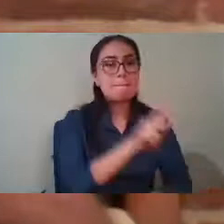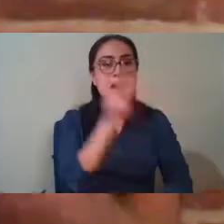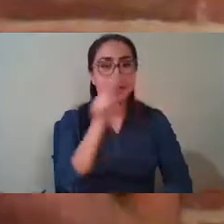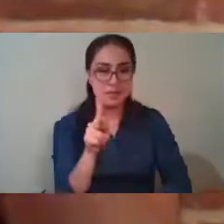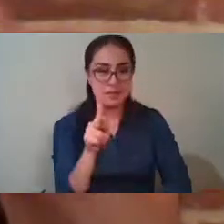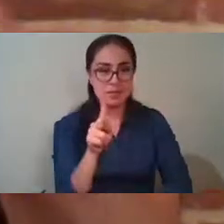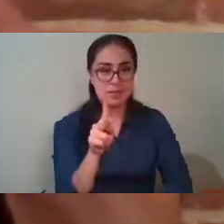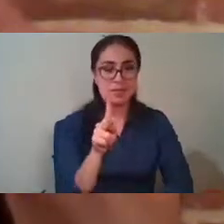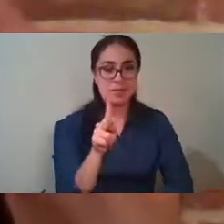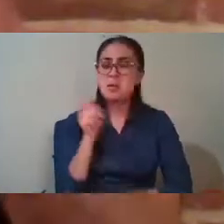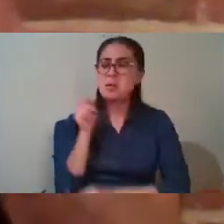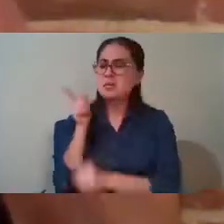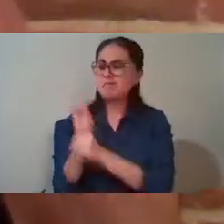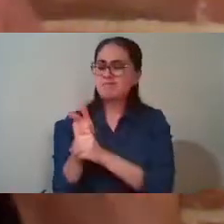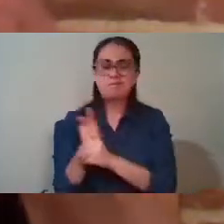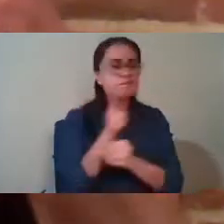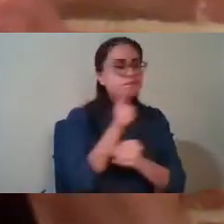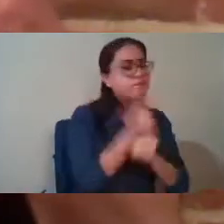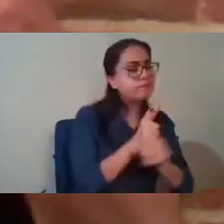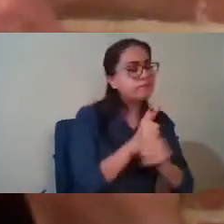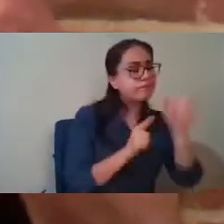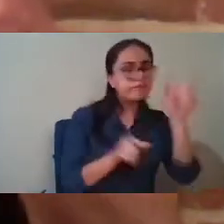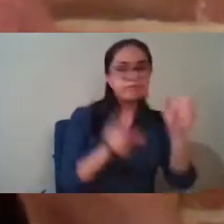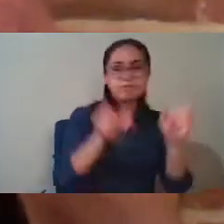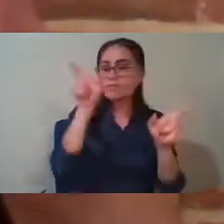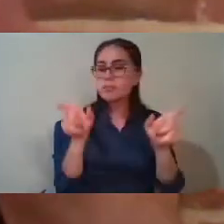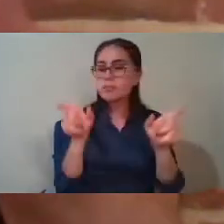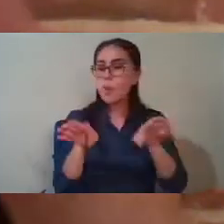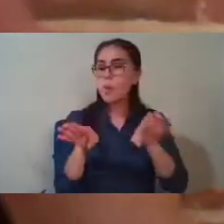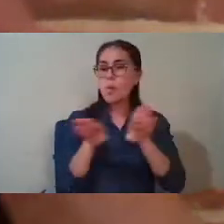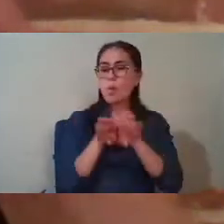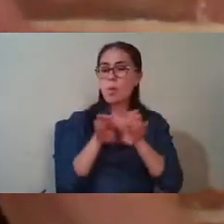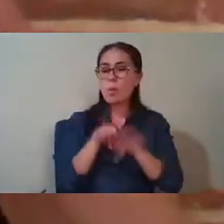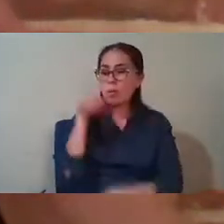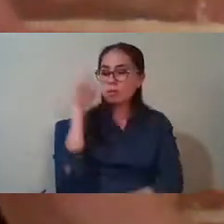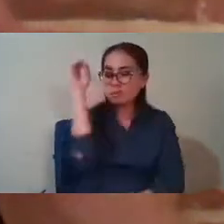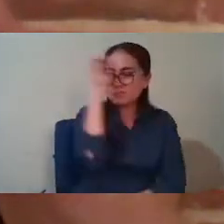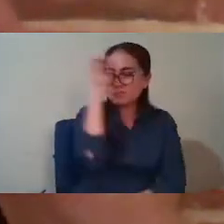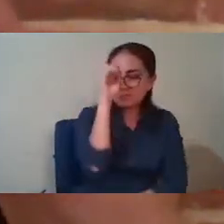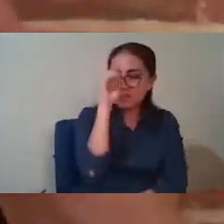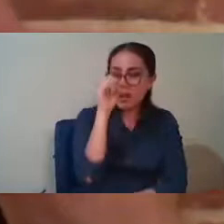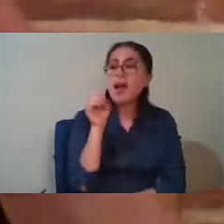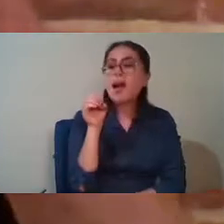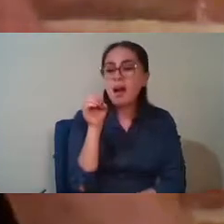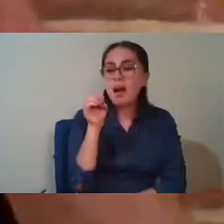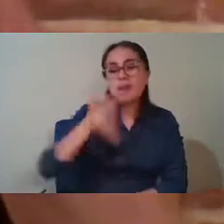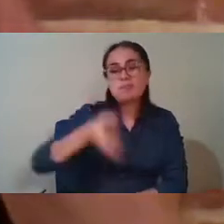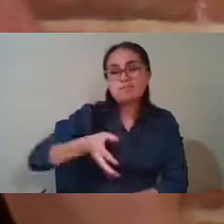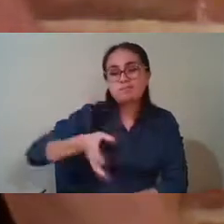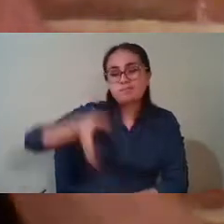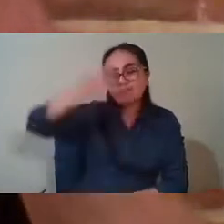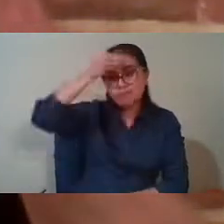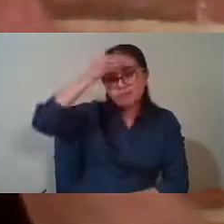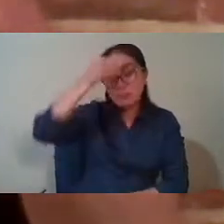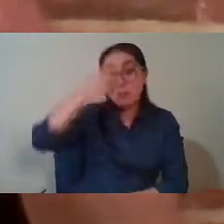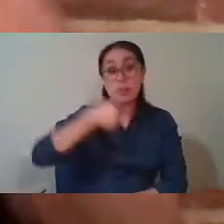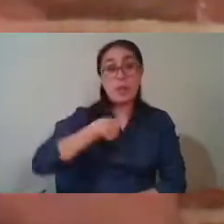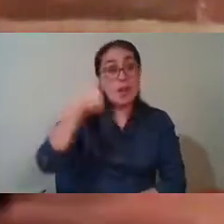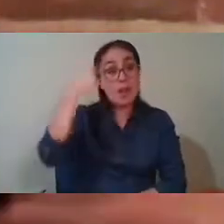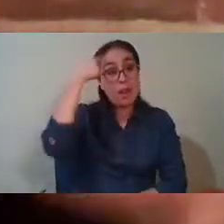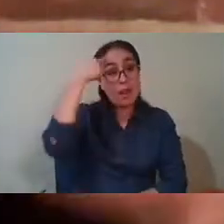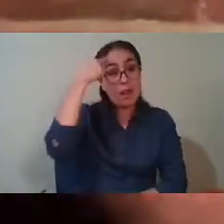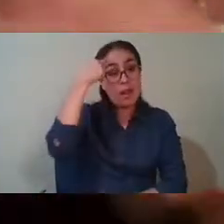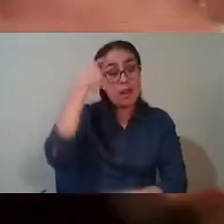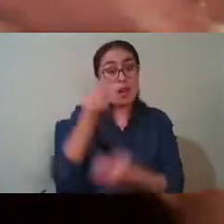la singularidad significante, lo percibió, lo registró. Y lo primero que pensó mi cabeza,